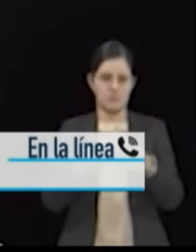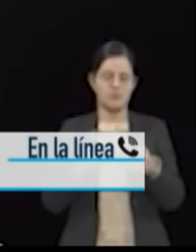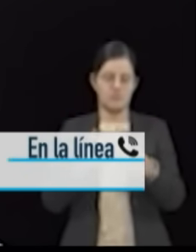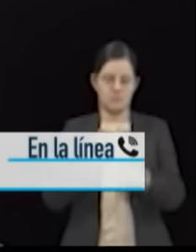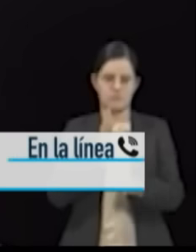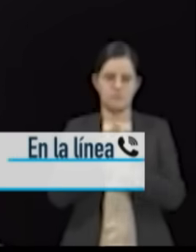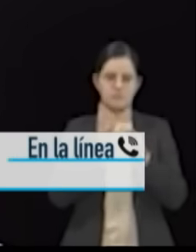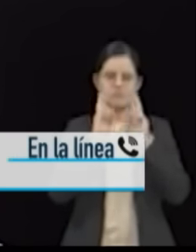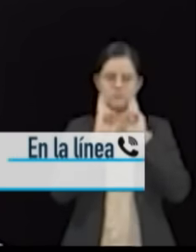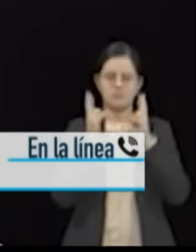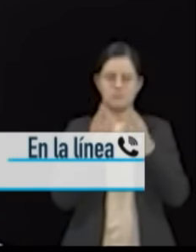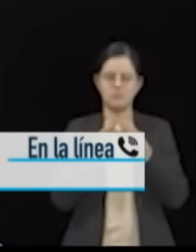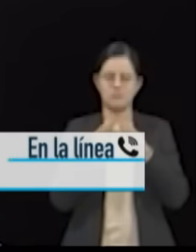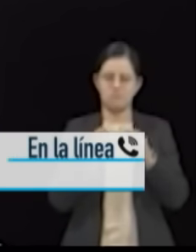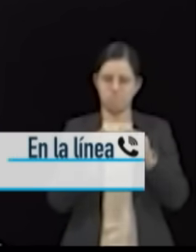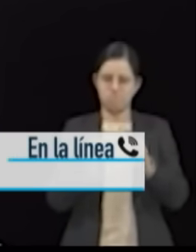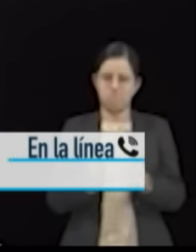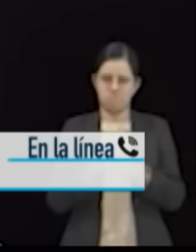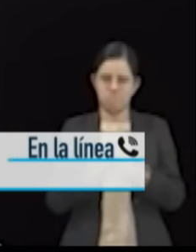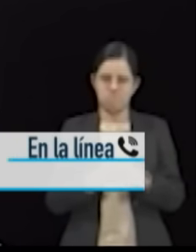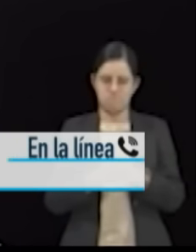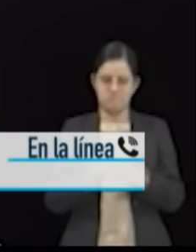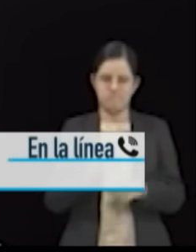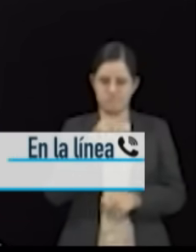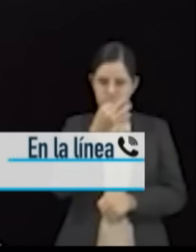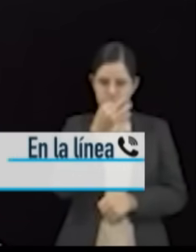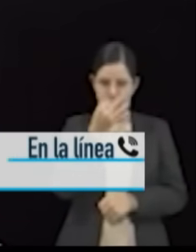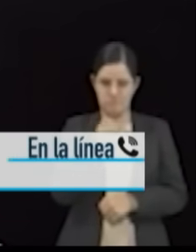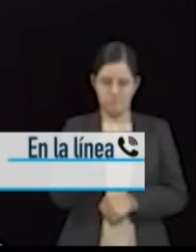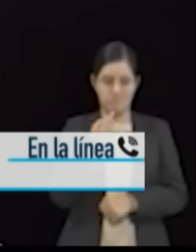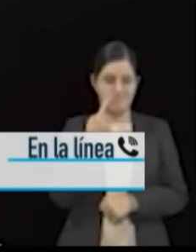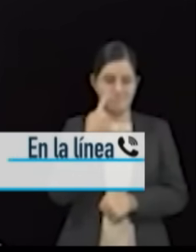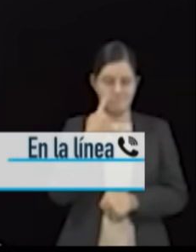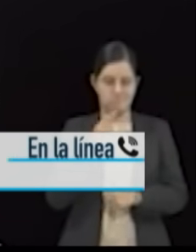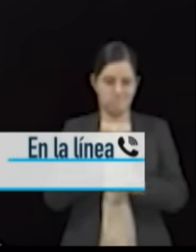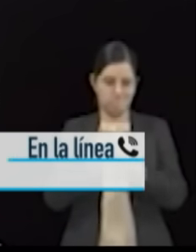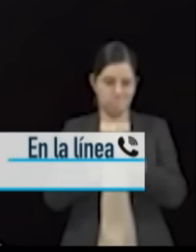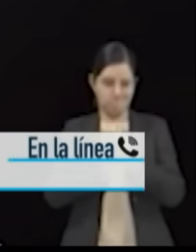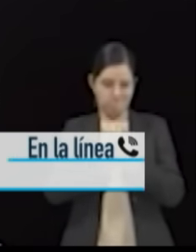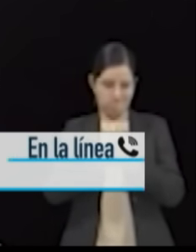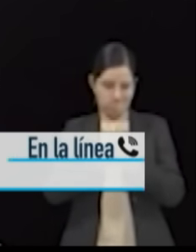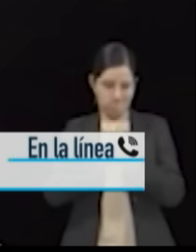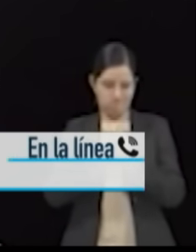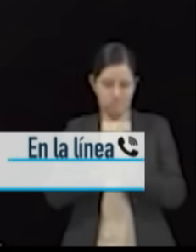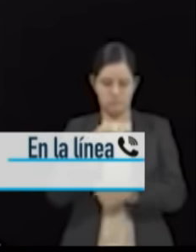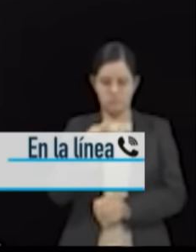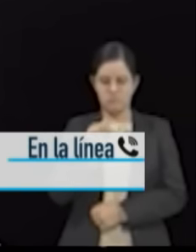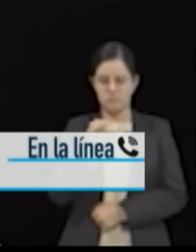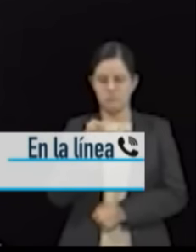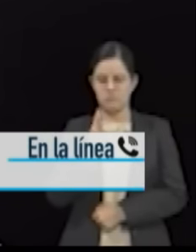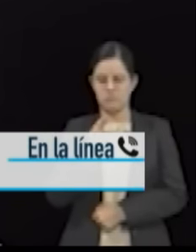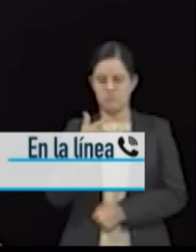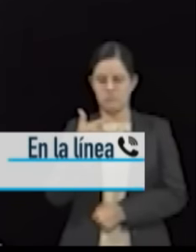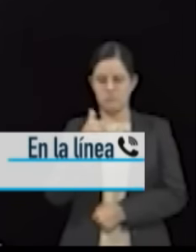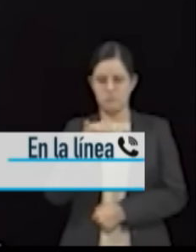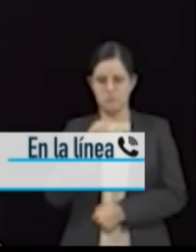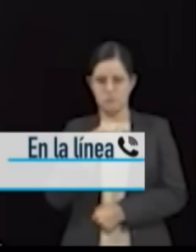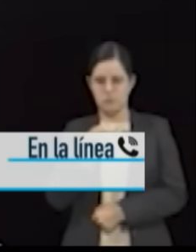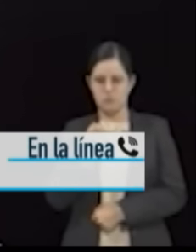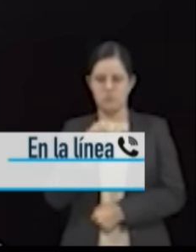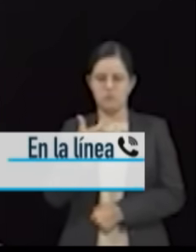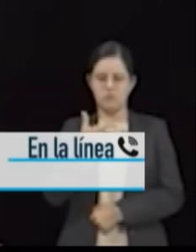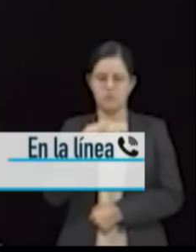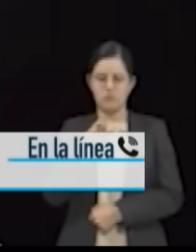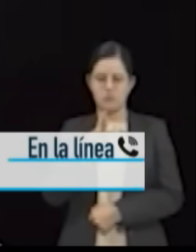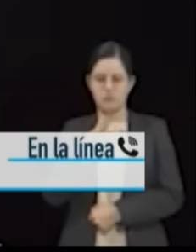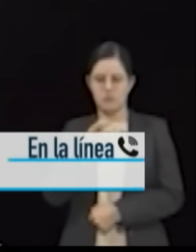el ámbito de tensión. Pero regresando a lo de la seguridad, fue también muy importante cómo todos los consejeros